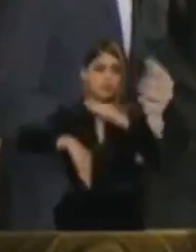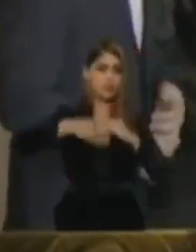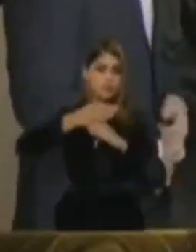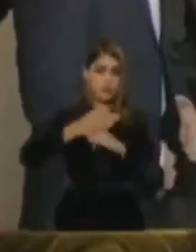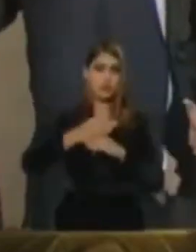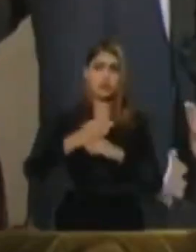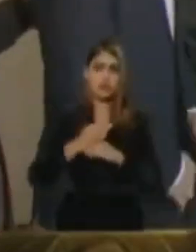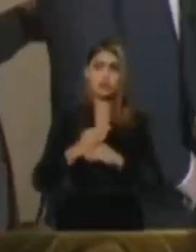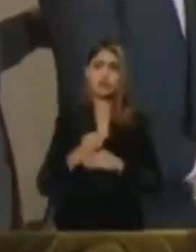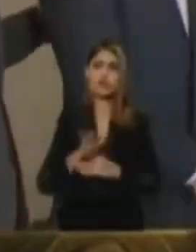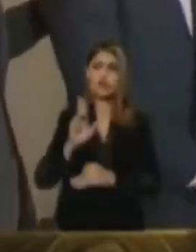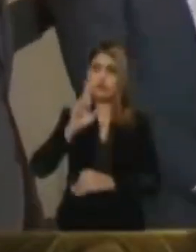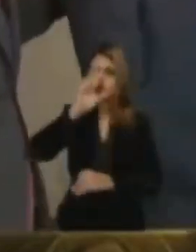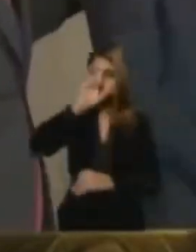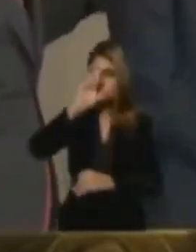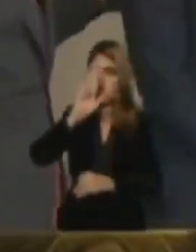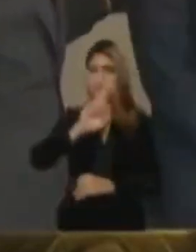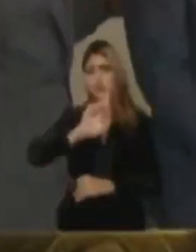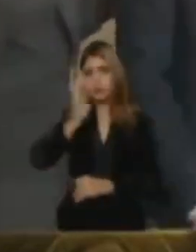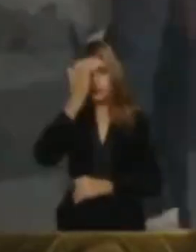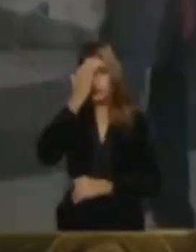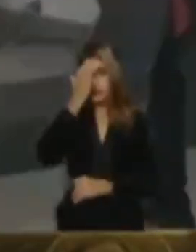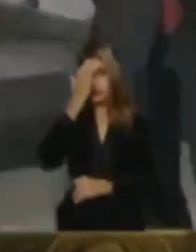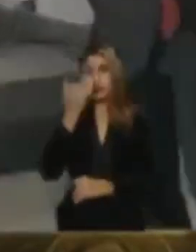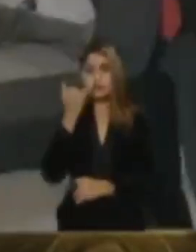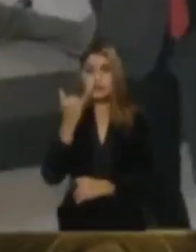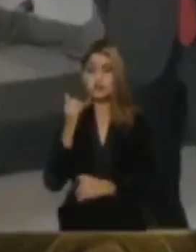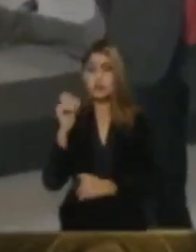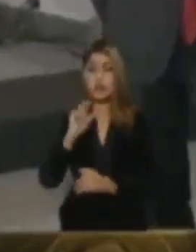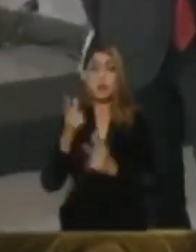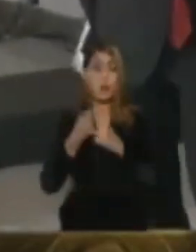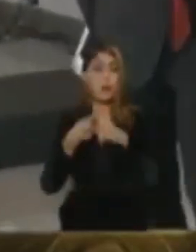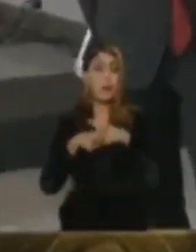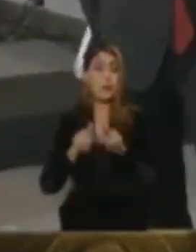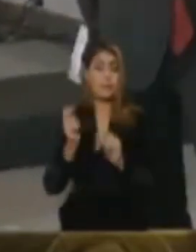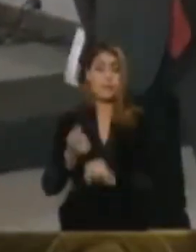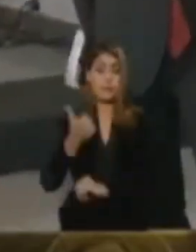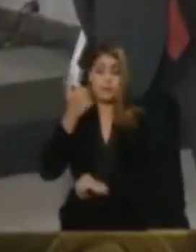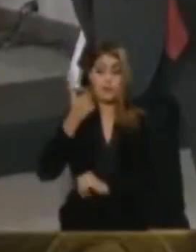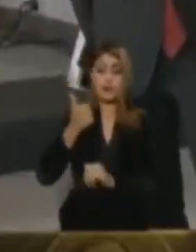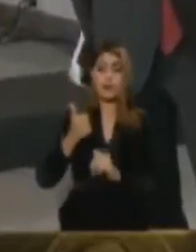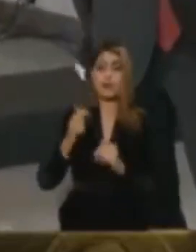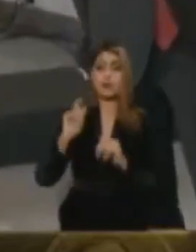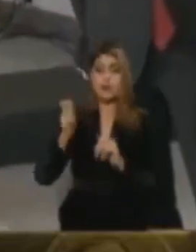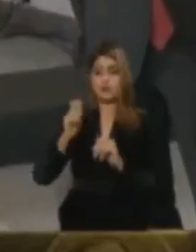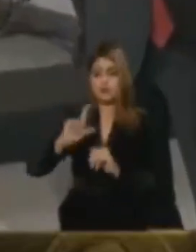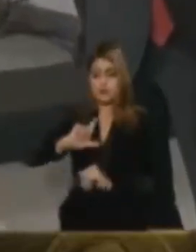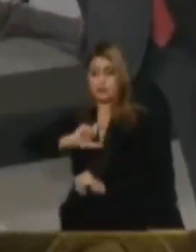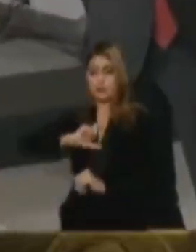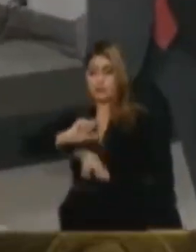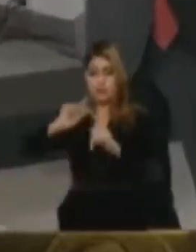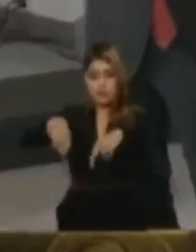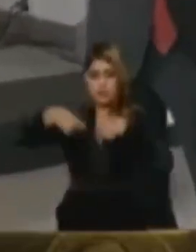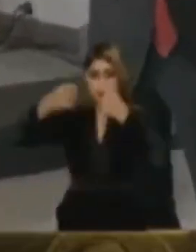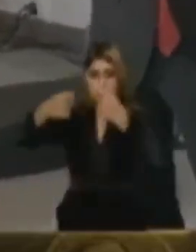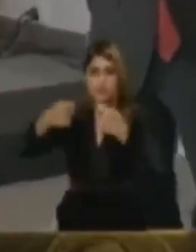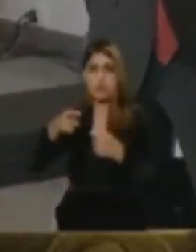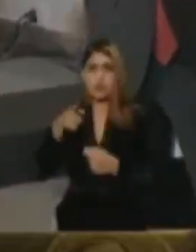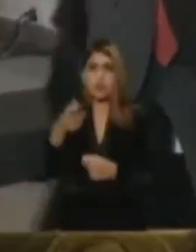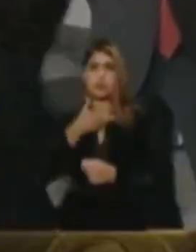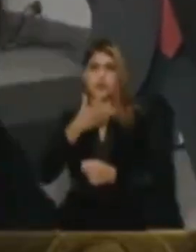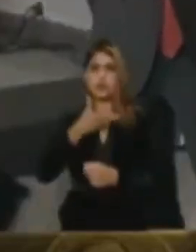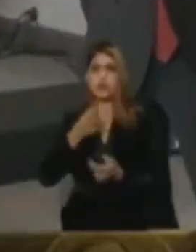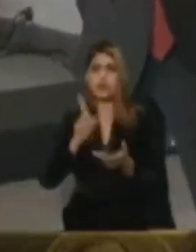en el transitar desde esa primera entrega de la presea Belisario Domínguez, y que sin duda hay